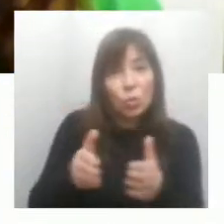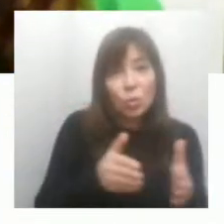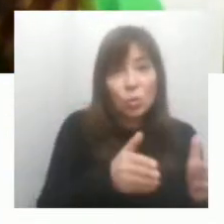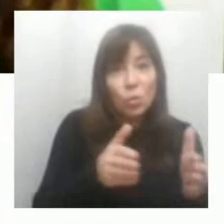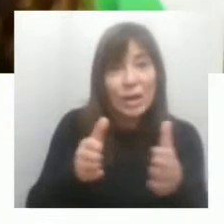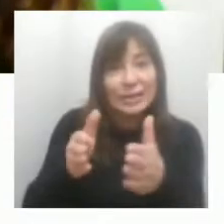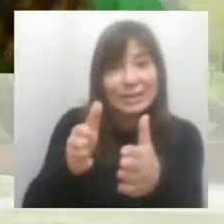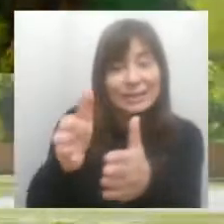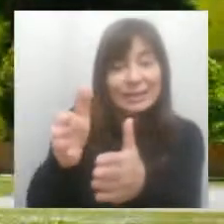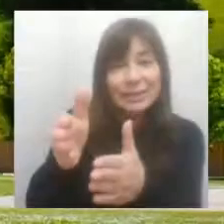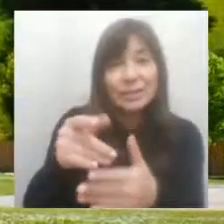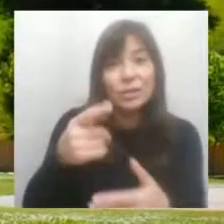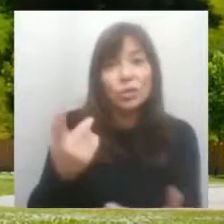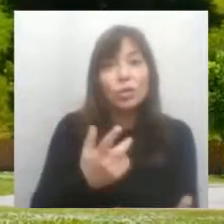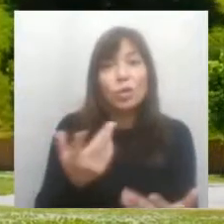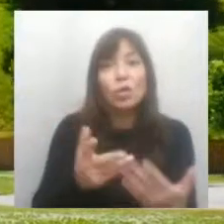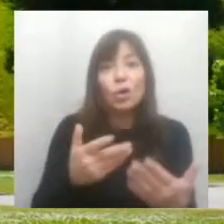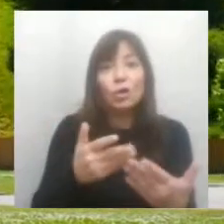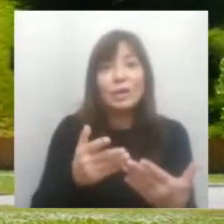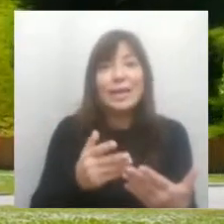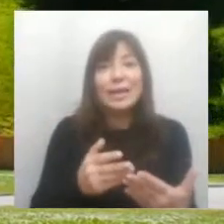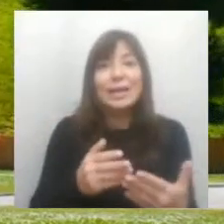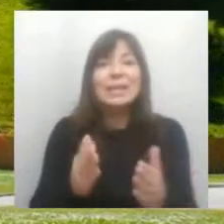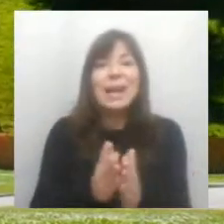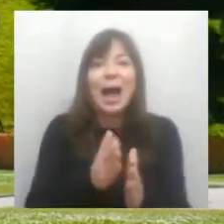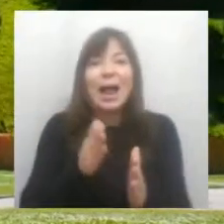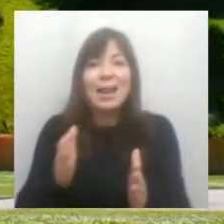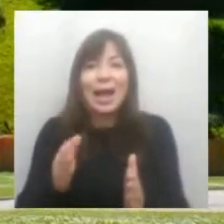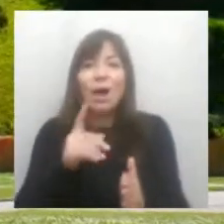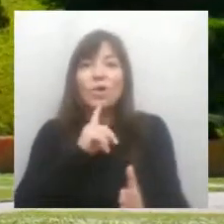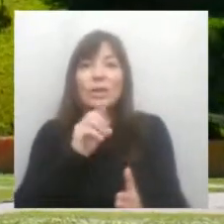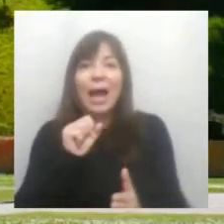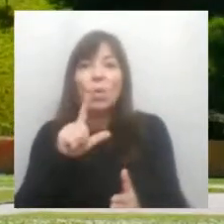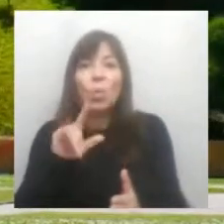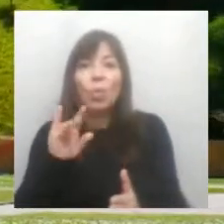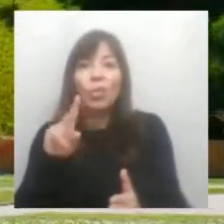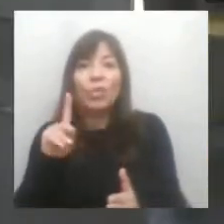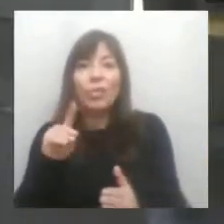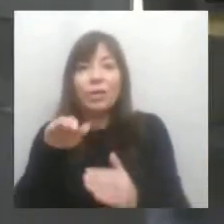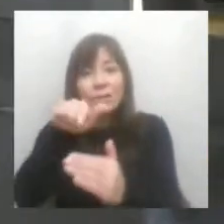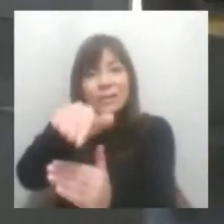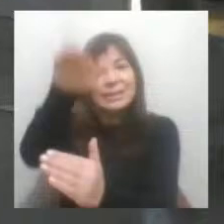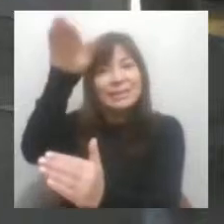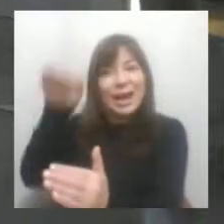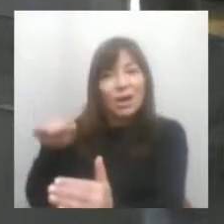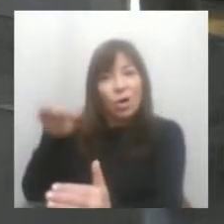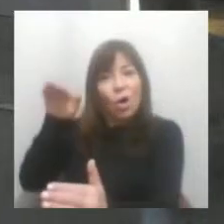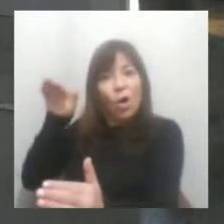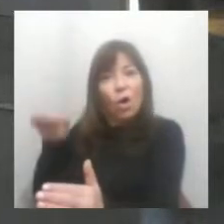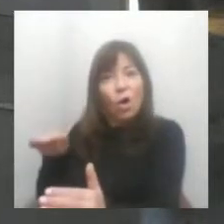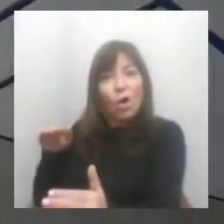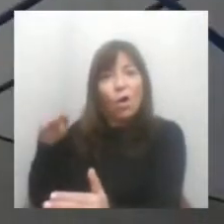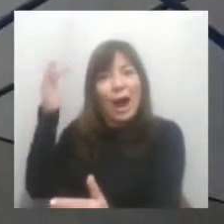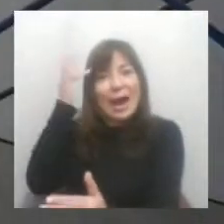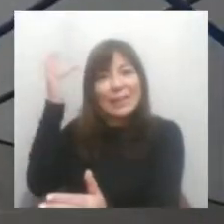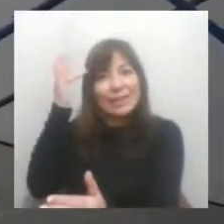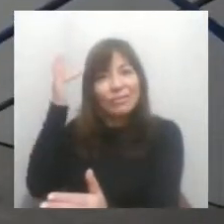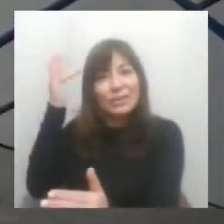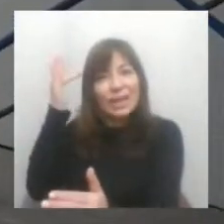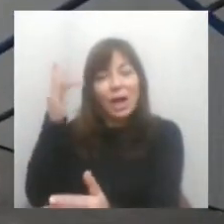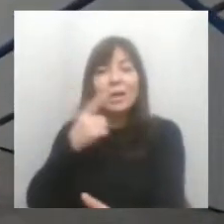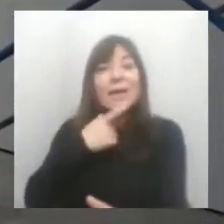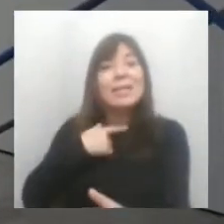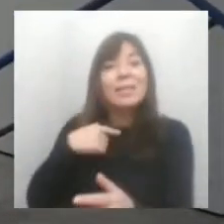ubicado justo donde está el talud, justo en el centro, y el talud es un cerro artificial. Pero lo interesante de este edificio es